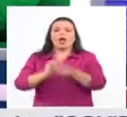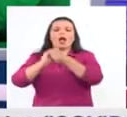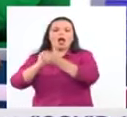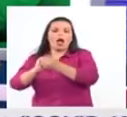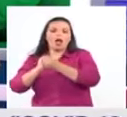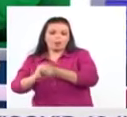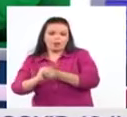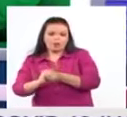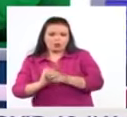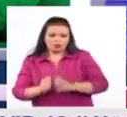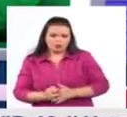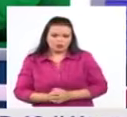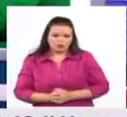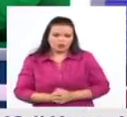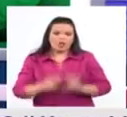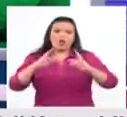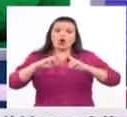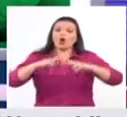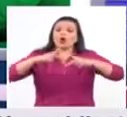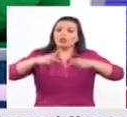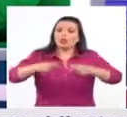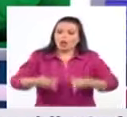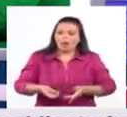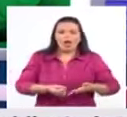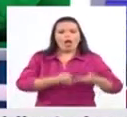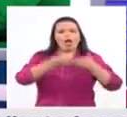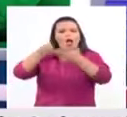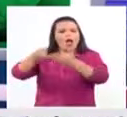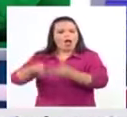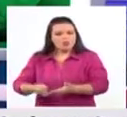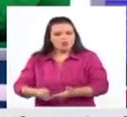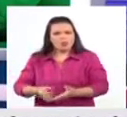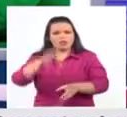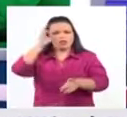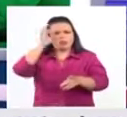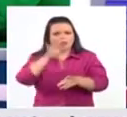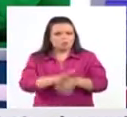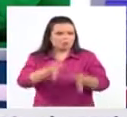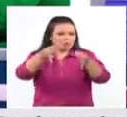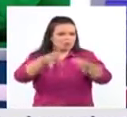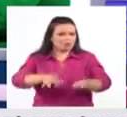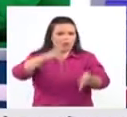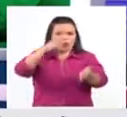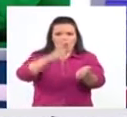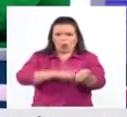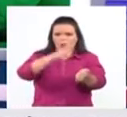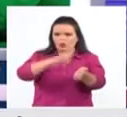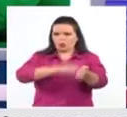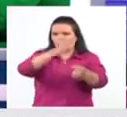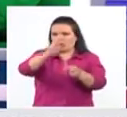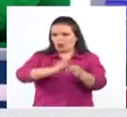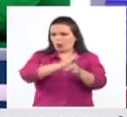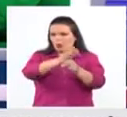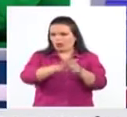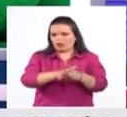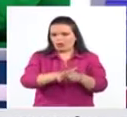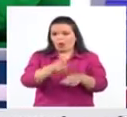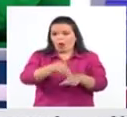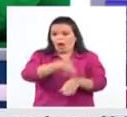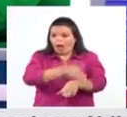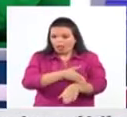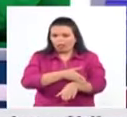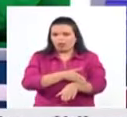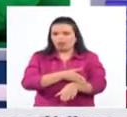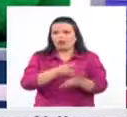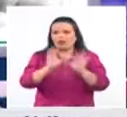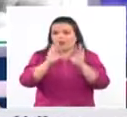de nuevo en correspondencia con la convalescencia y la vulnerabilidad que haya generado la COVID, de volverlos de nuevo a insertar en el ambiente familiar.